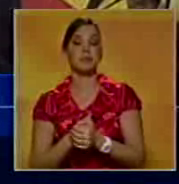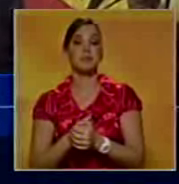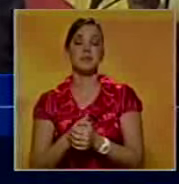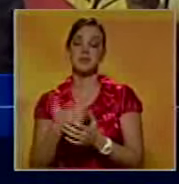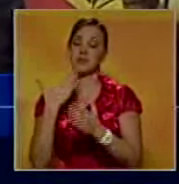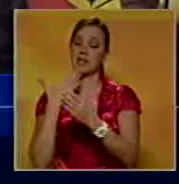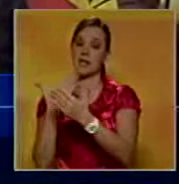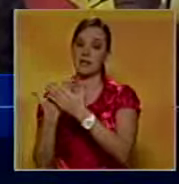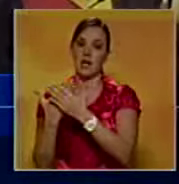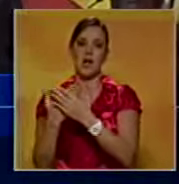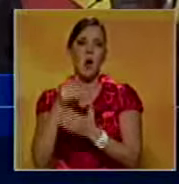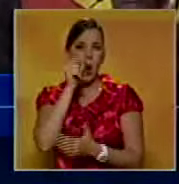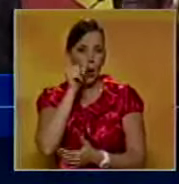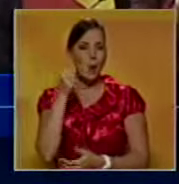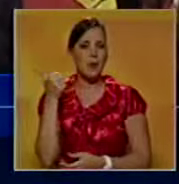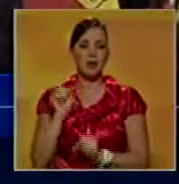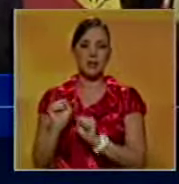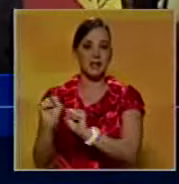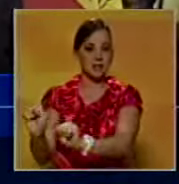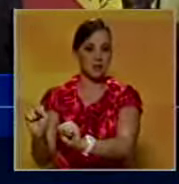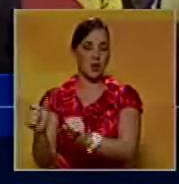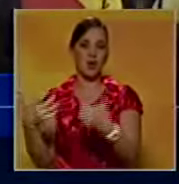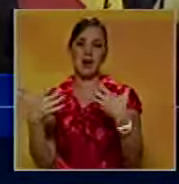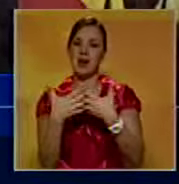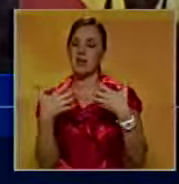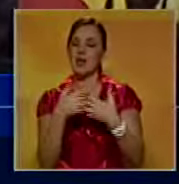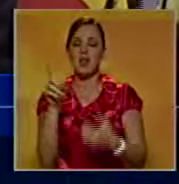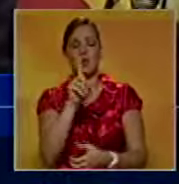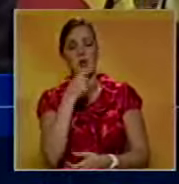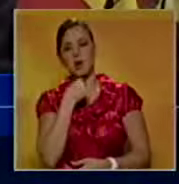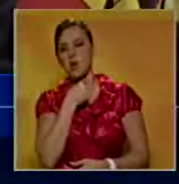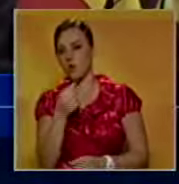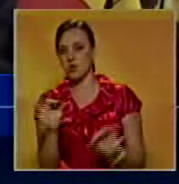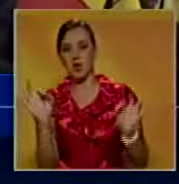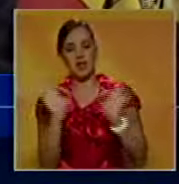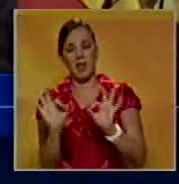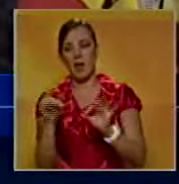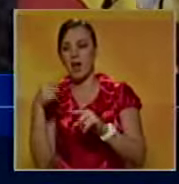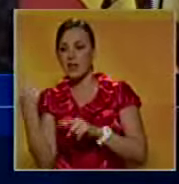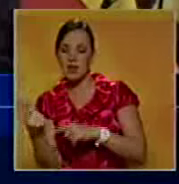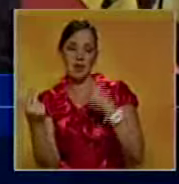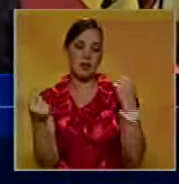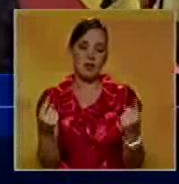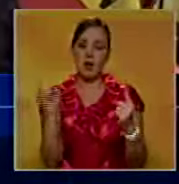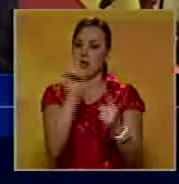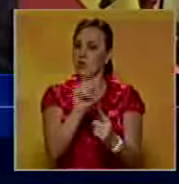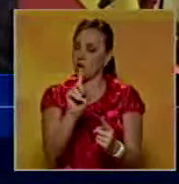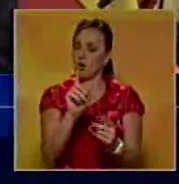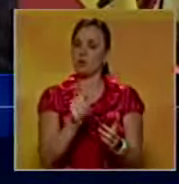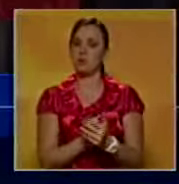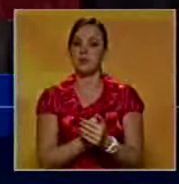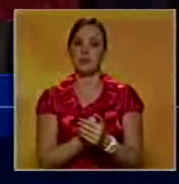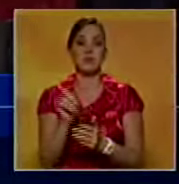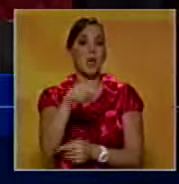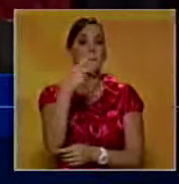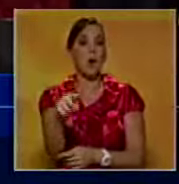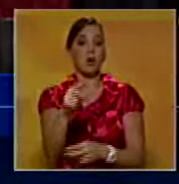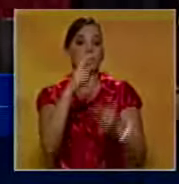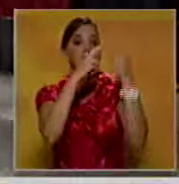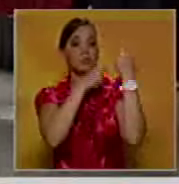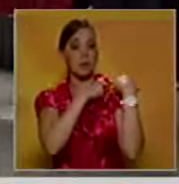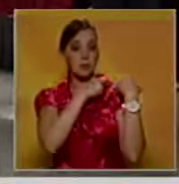Bernal rechazó la violencia, venga de donde venga, y también afirmó que al gobierno nacional no se le puede atribuir responsabilidad en